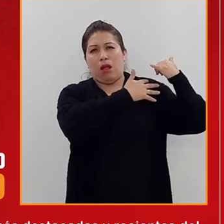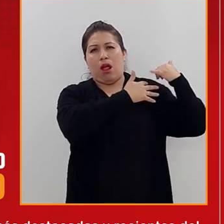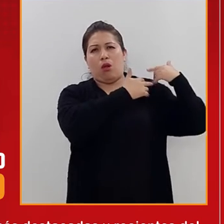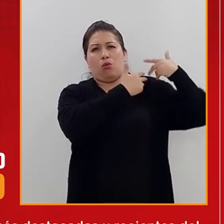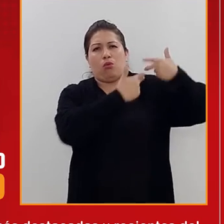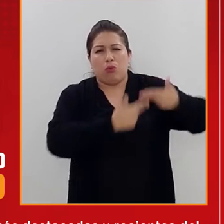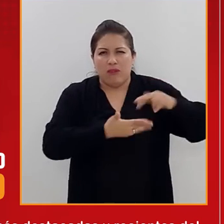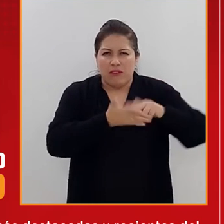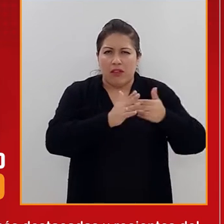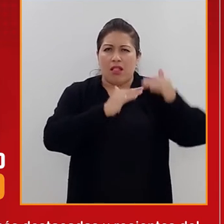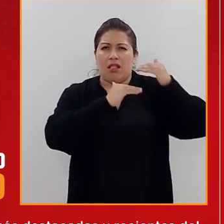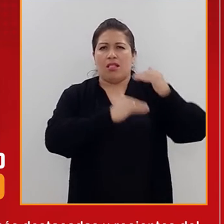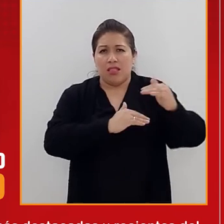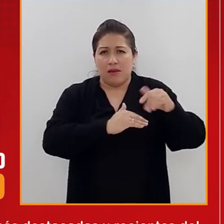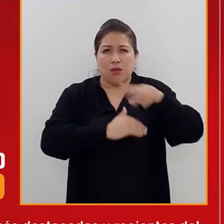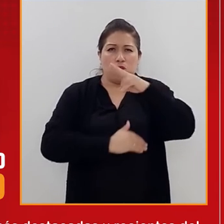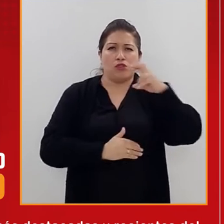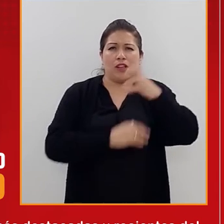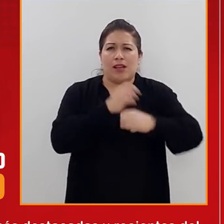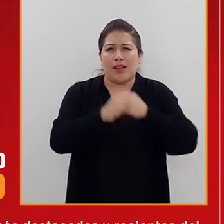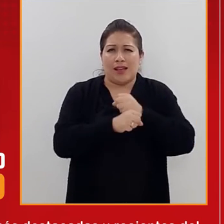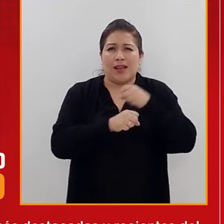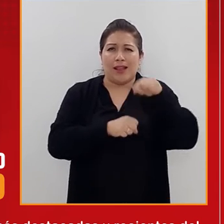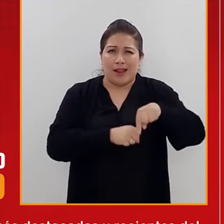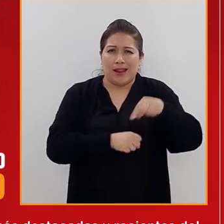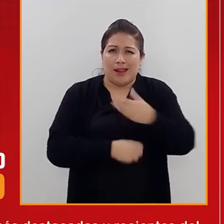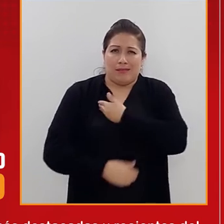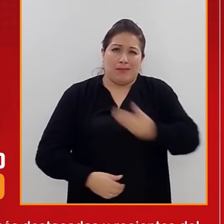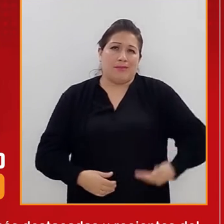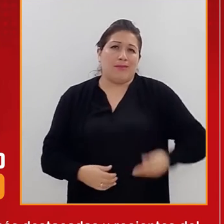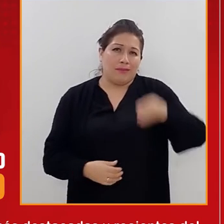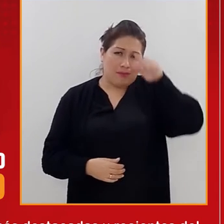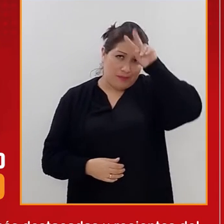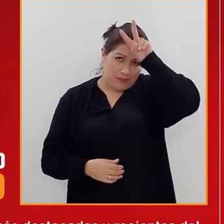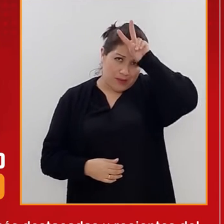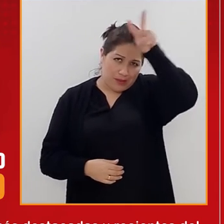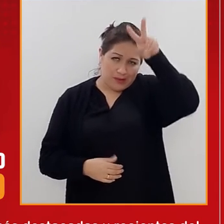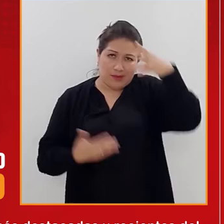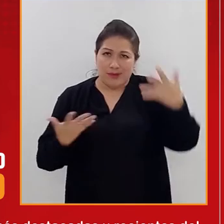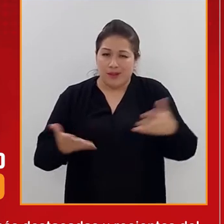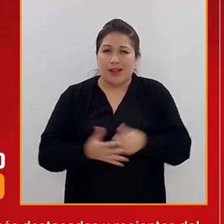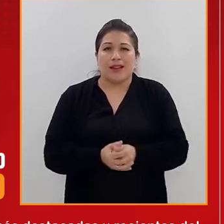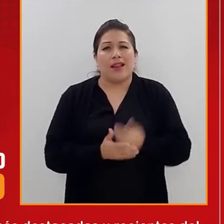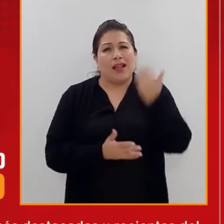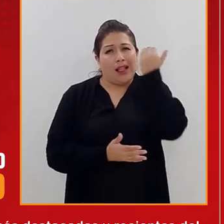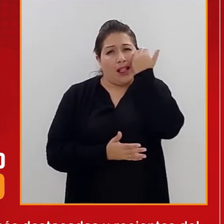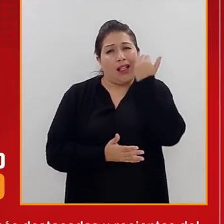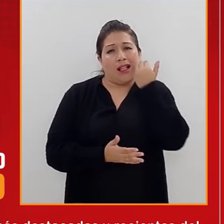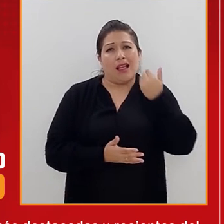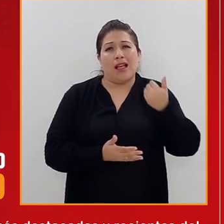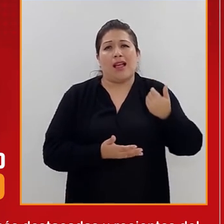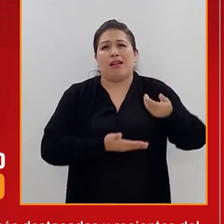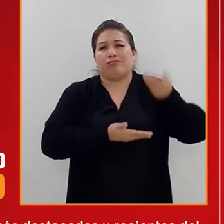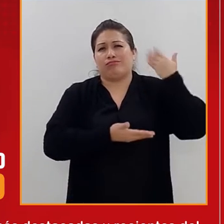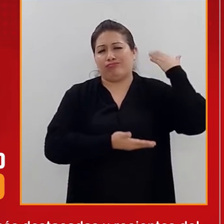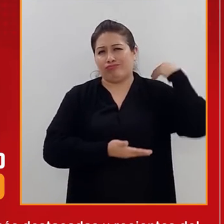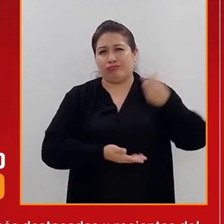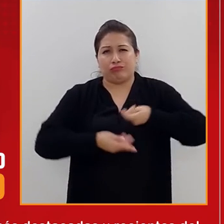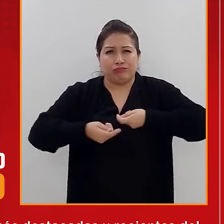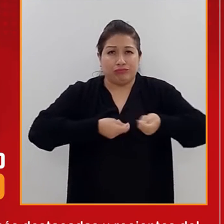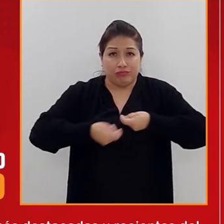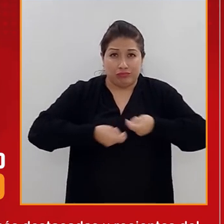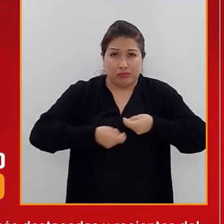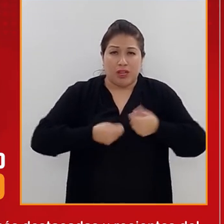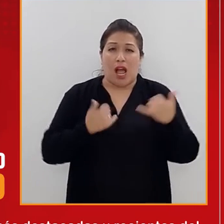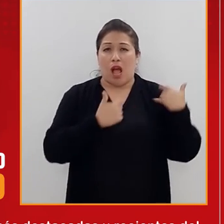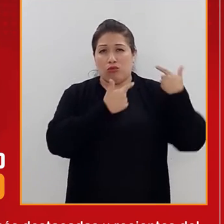se limitan en los 200 años de la República y que han tenido diversas manifestaciones desde la época precolombina hasta la